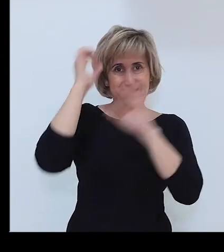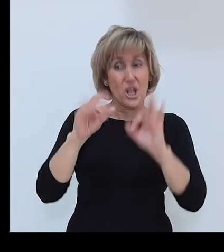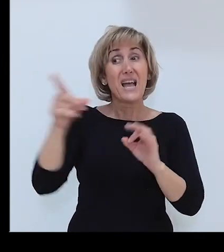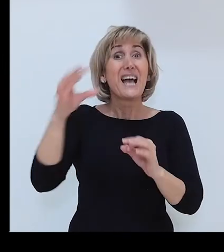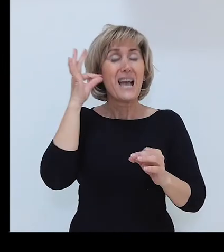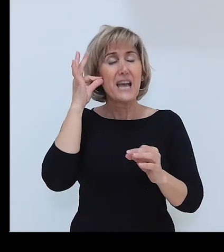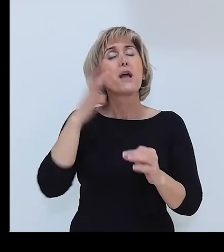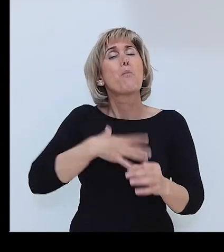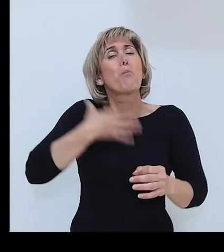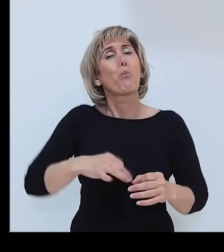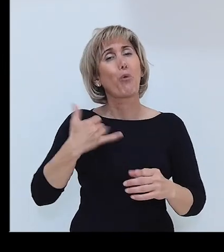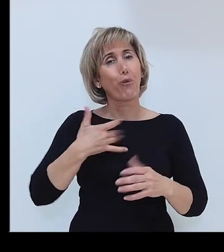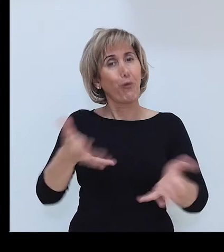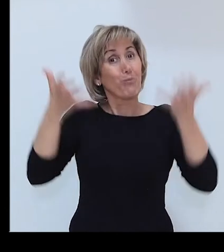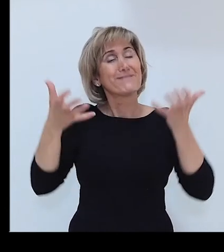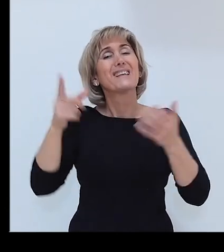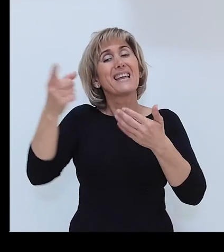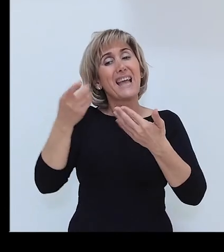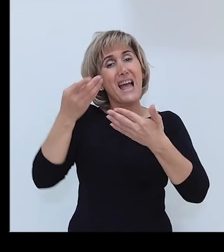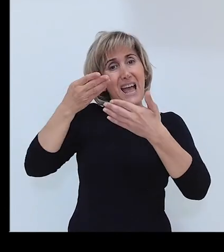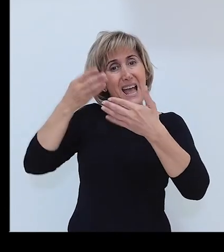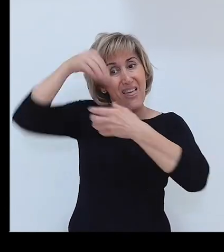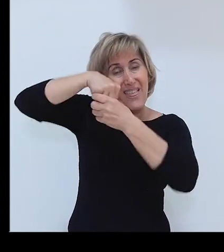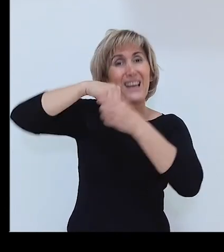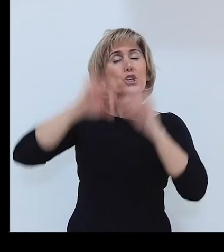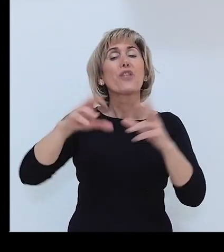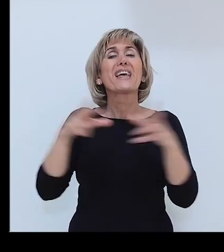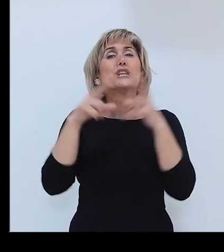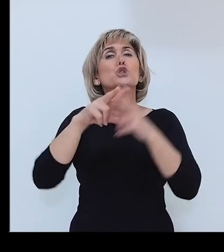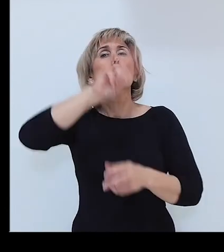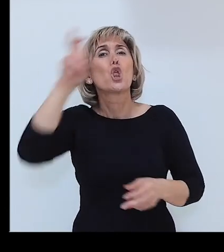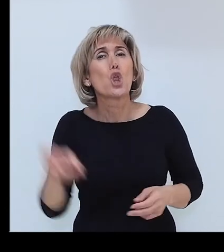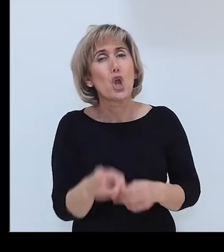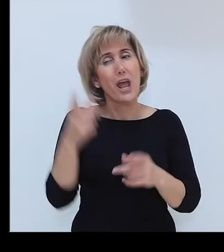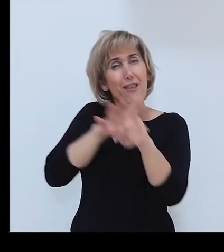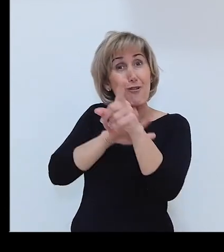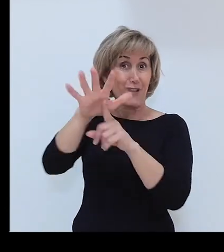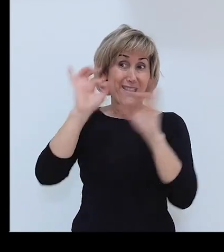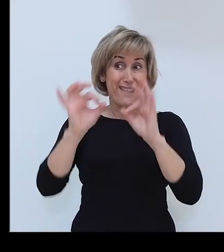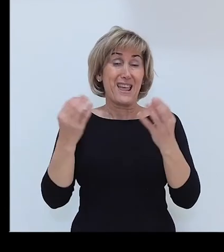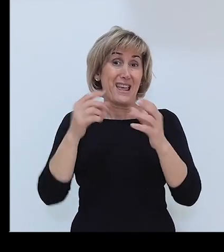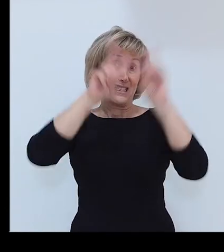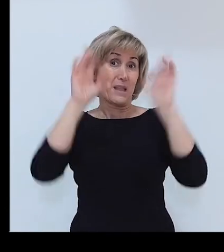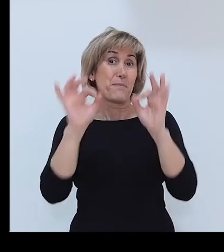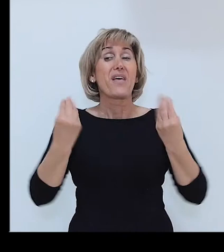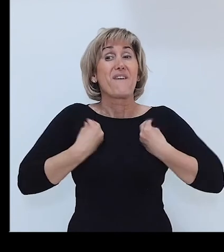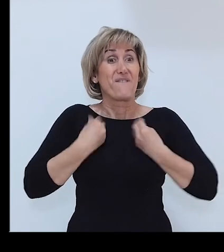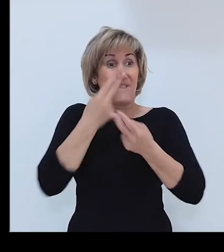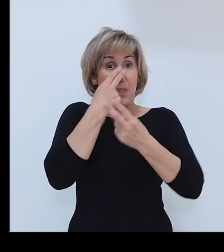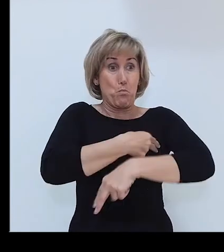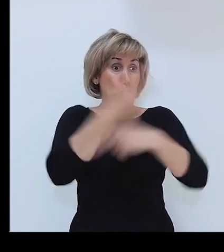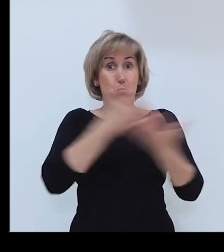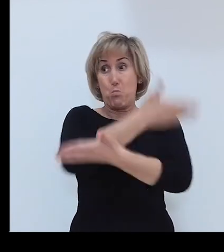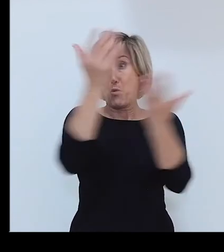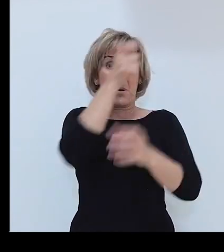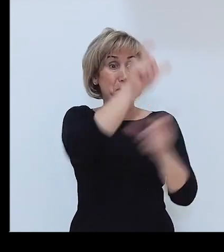24 meses. Y fue un exitazo. Con ello consiguió introducirse en el marco de la sociología, en el marco de la influencia en la